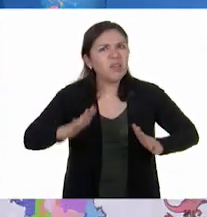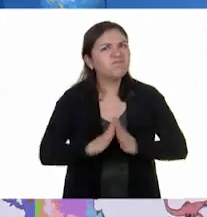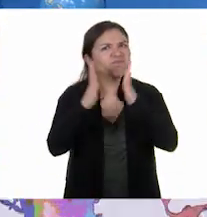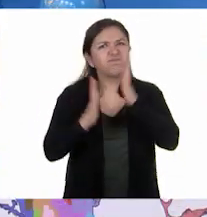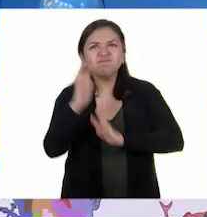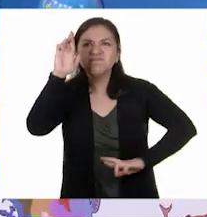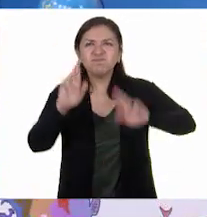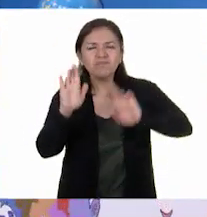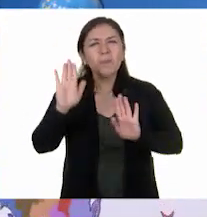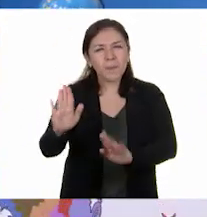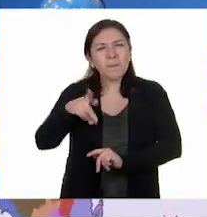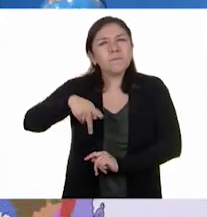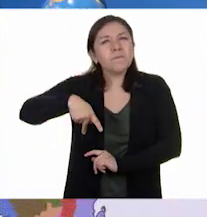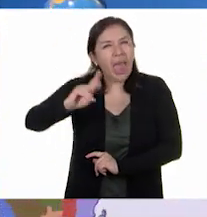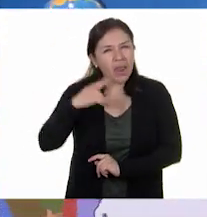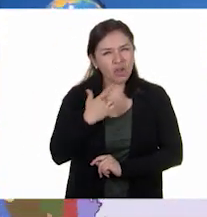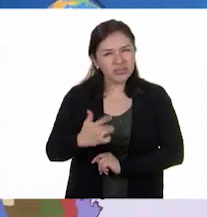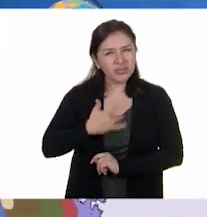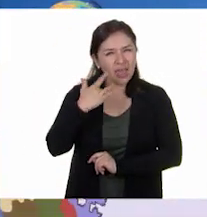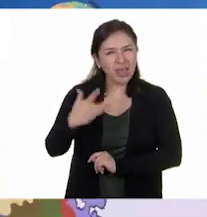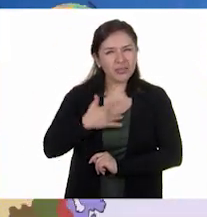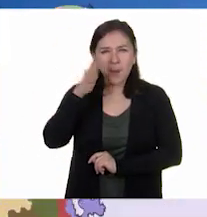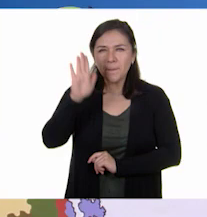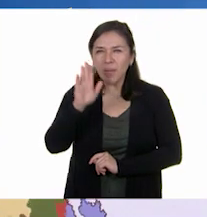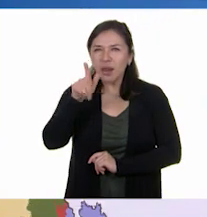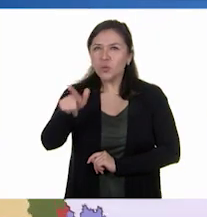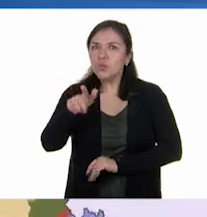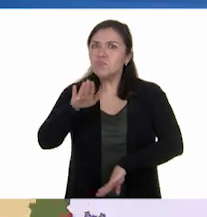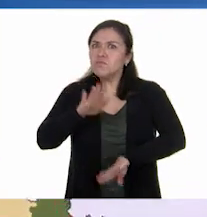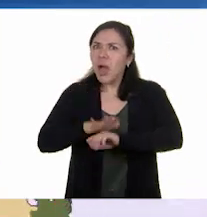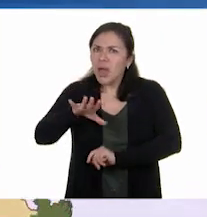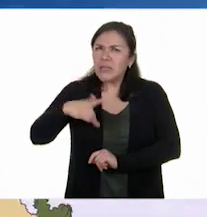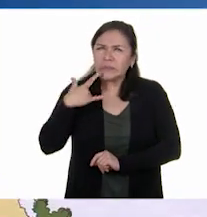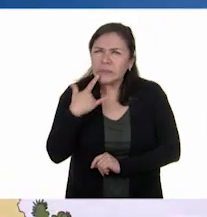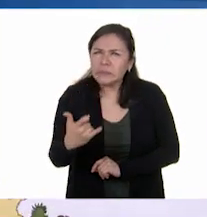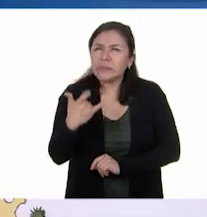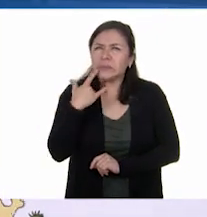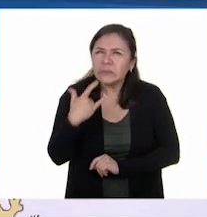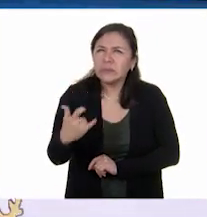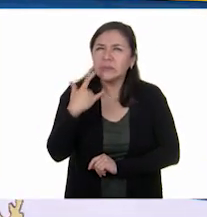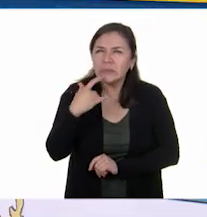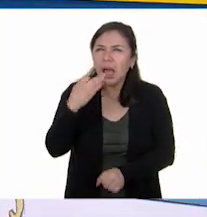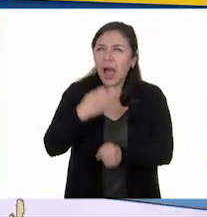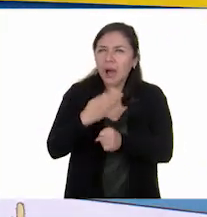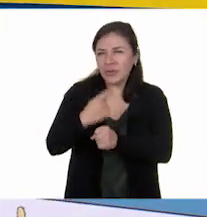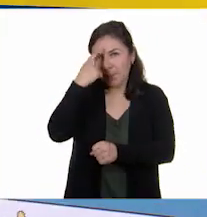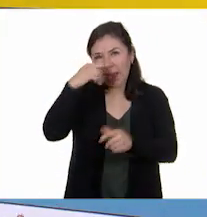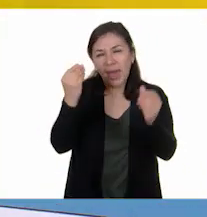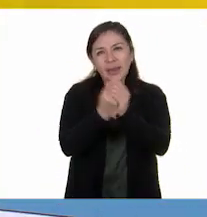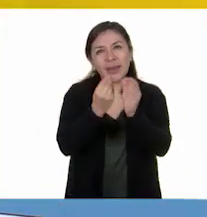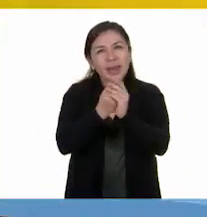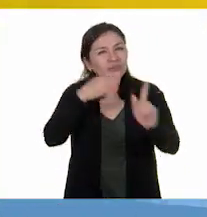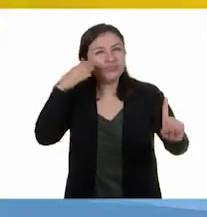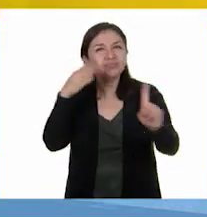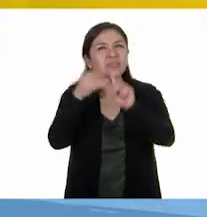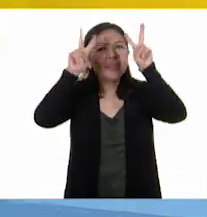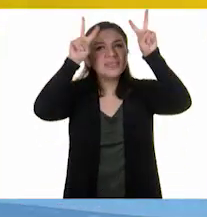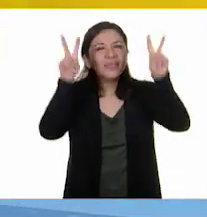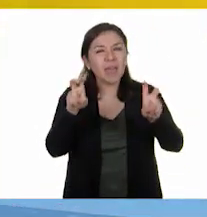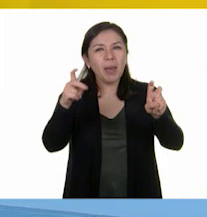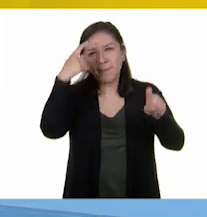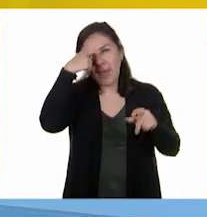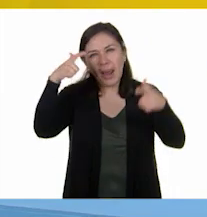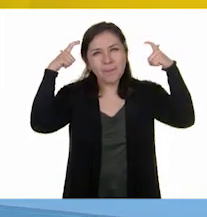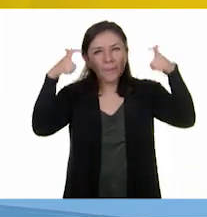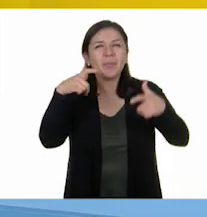participativa, pero tengo la impresión de que te has esmerado de manera particular durante las clases relacionadas con el